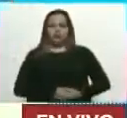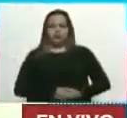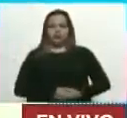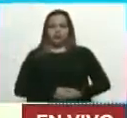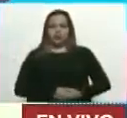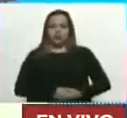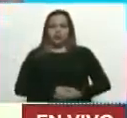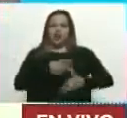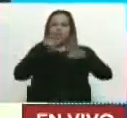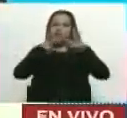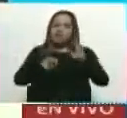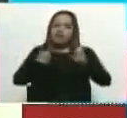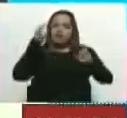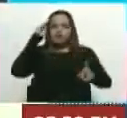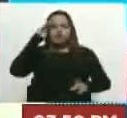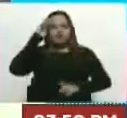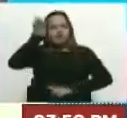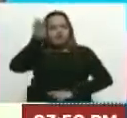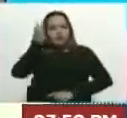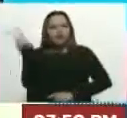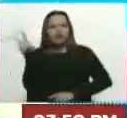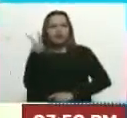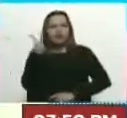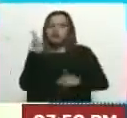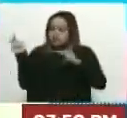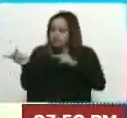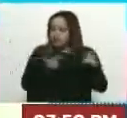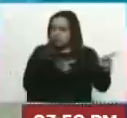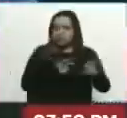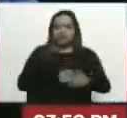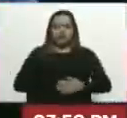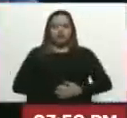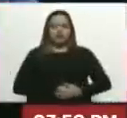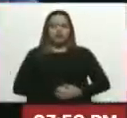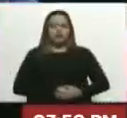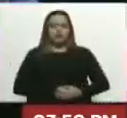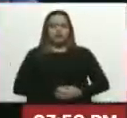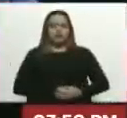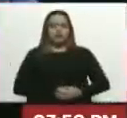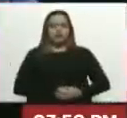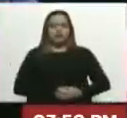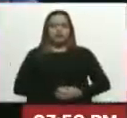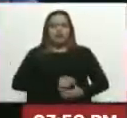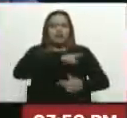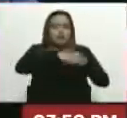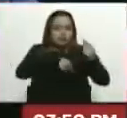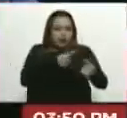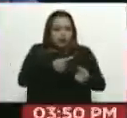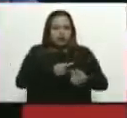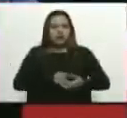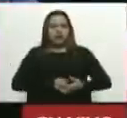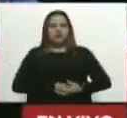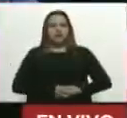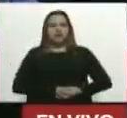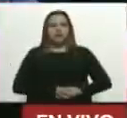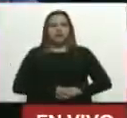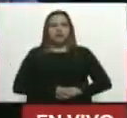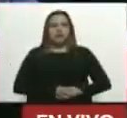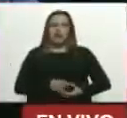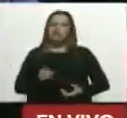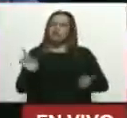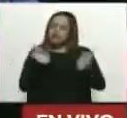a un nuevo destino a Venezuela, lo invitó. Y después, poco